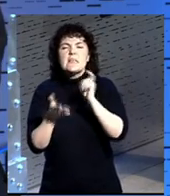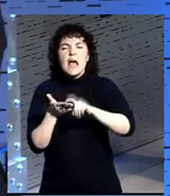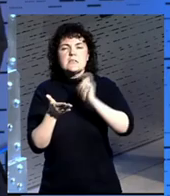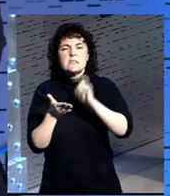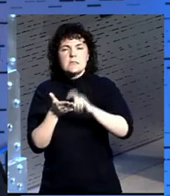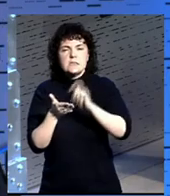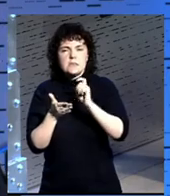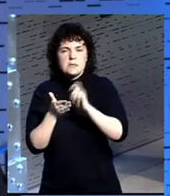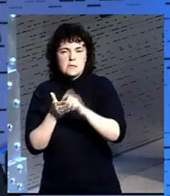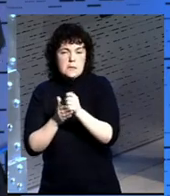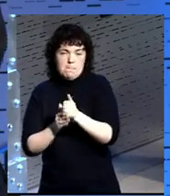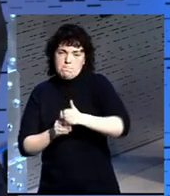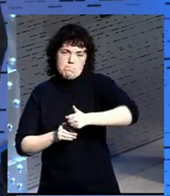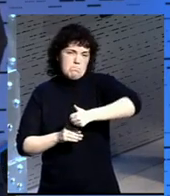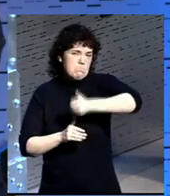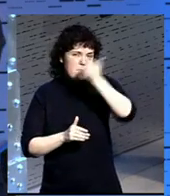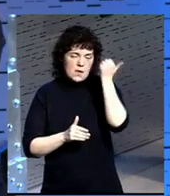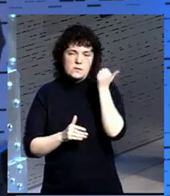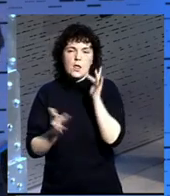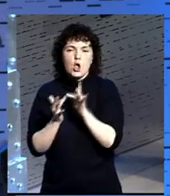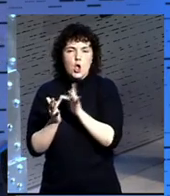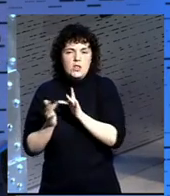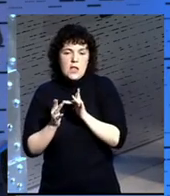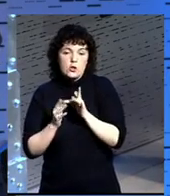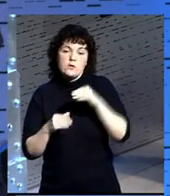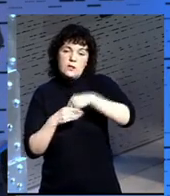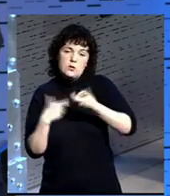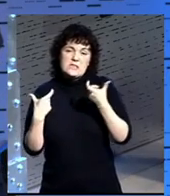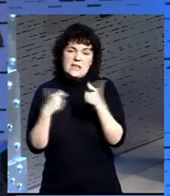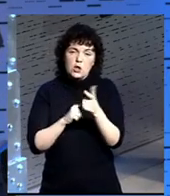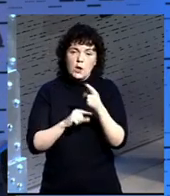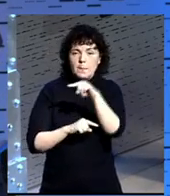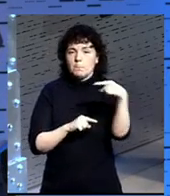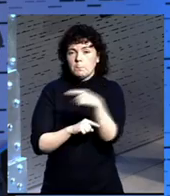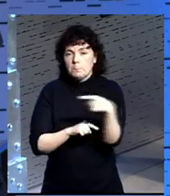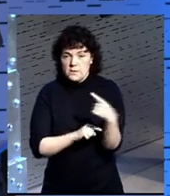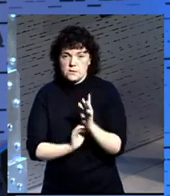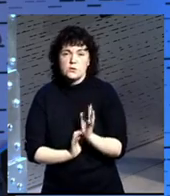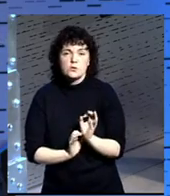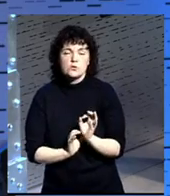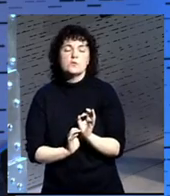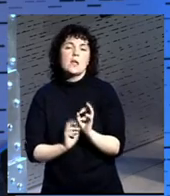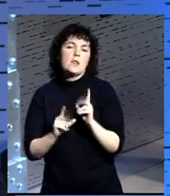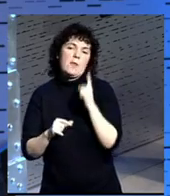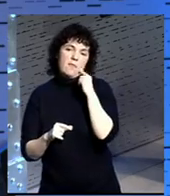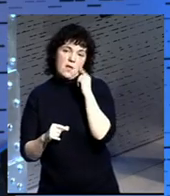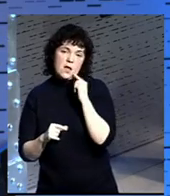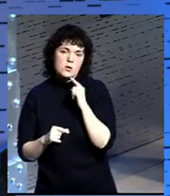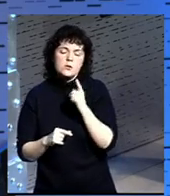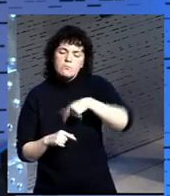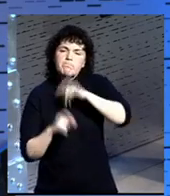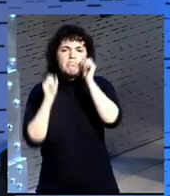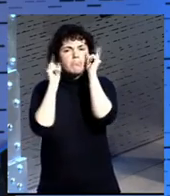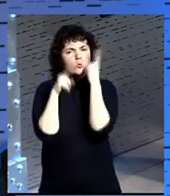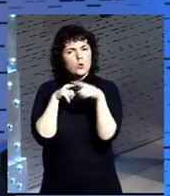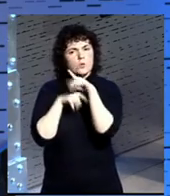de conversión de visitas a contactos tiene en el sector inmobiliario, por lo que se refiere a entidades financieras. Y descubrimos una